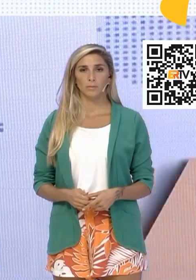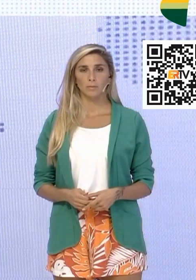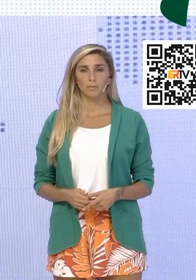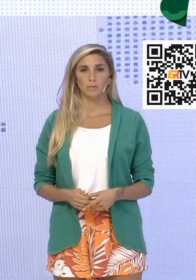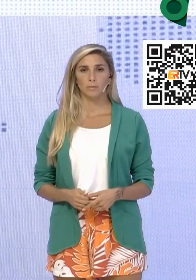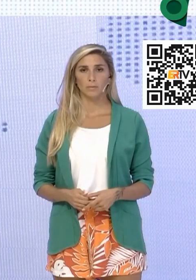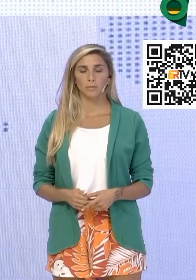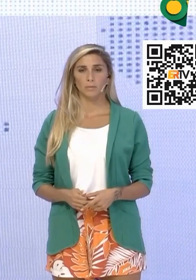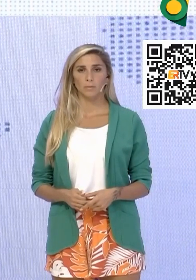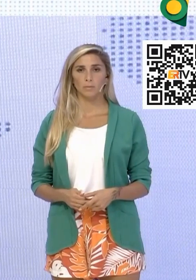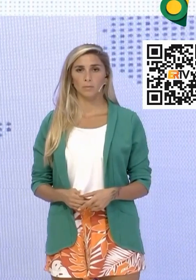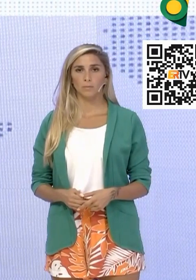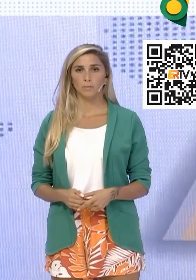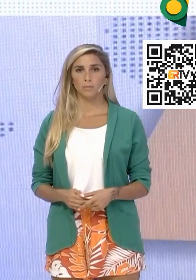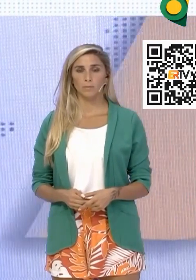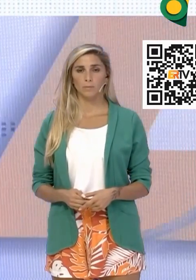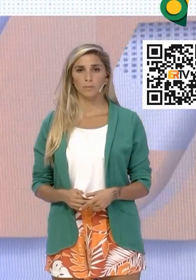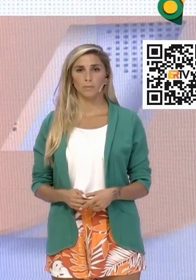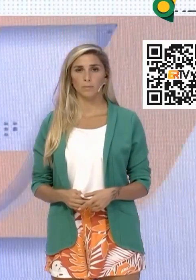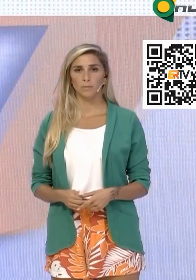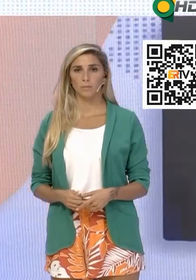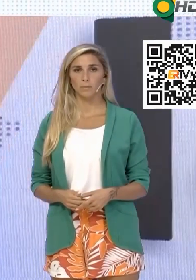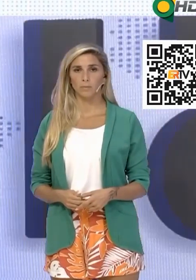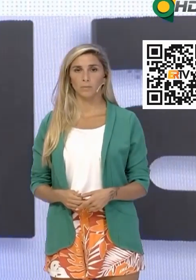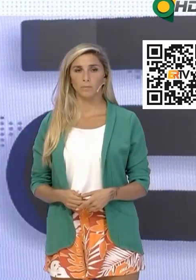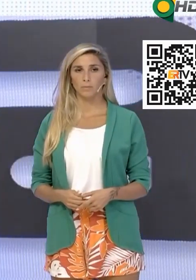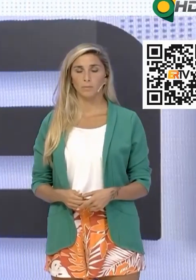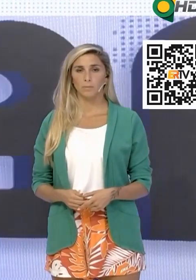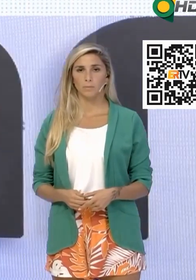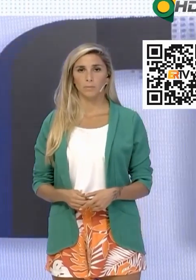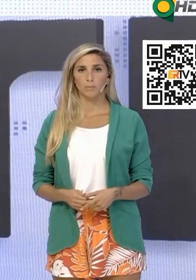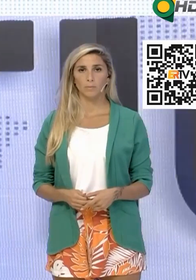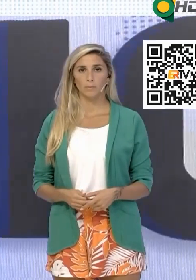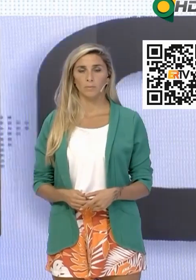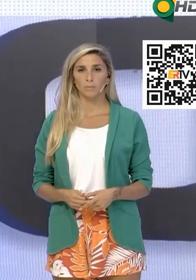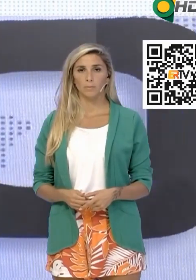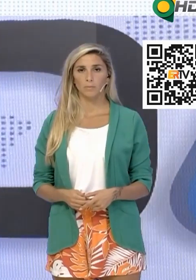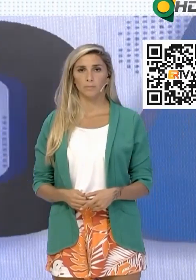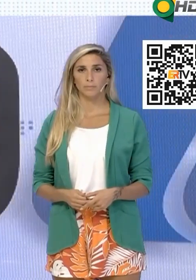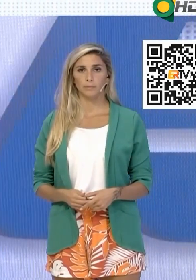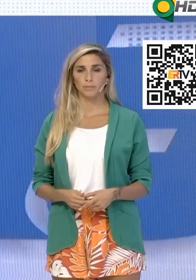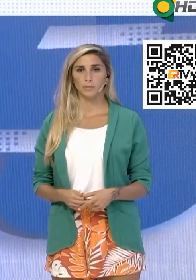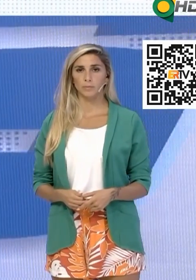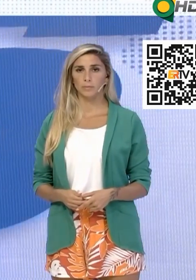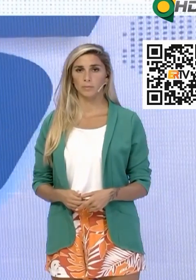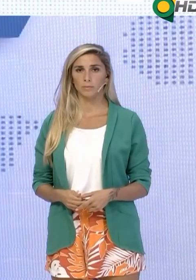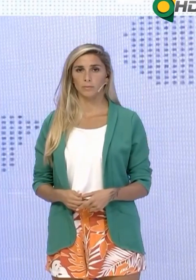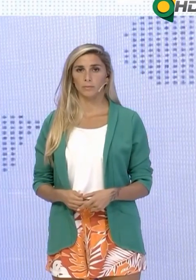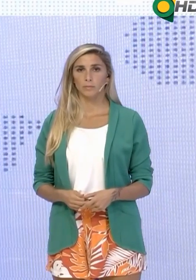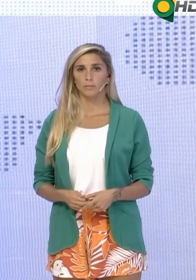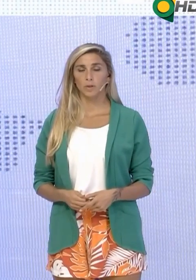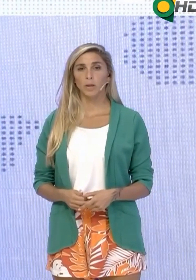base informática que está excelentemente bien y, bueno, nos ayuda, ¿no es cierto?, a transitar estos nuevos espacios y